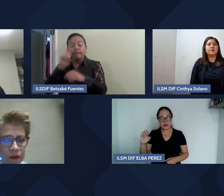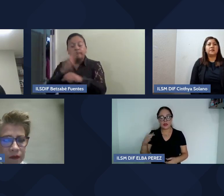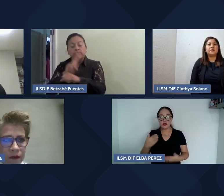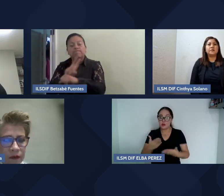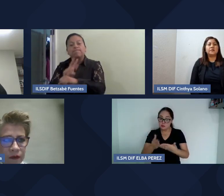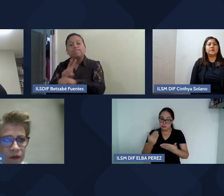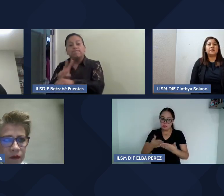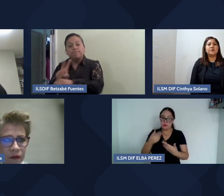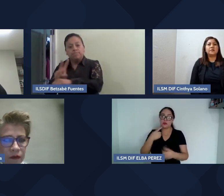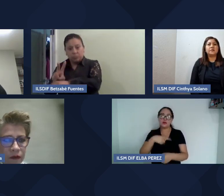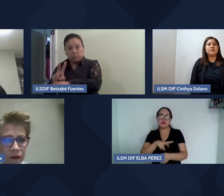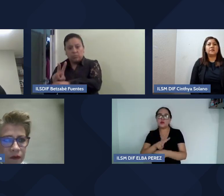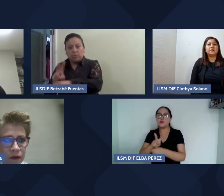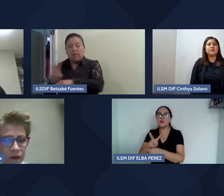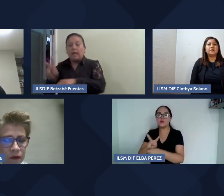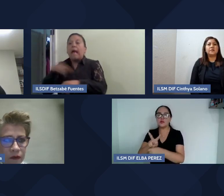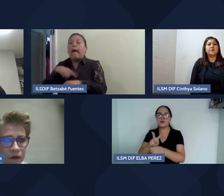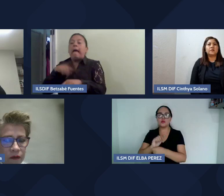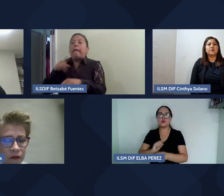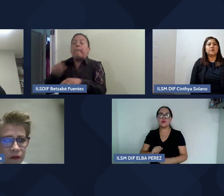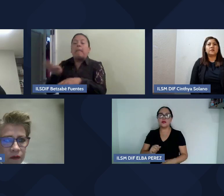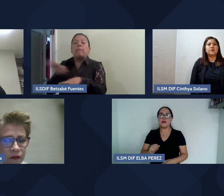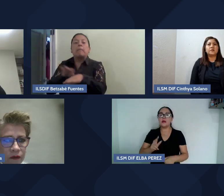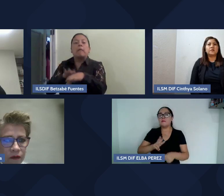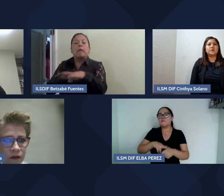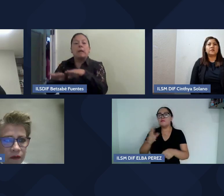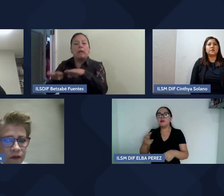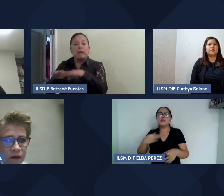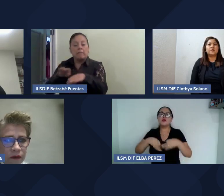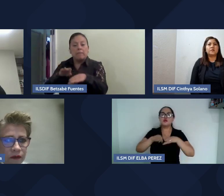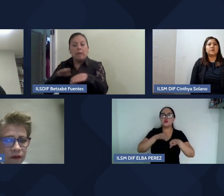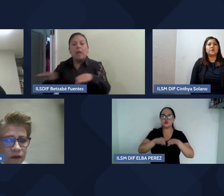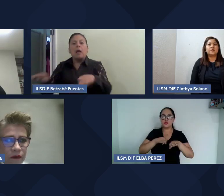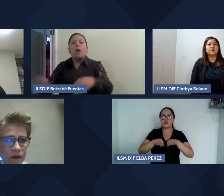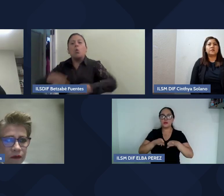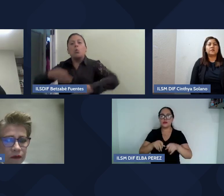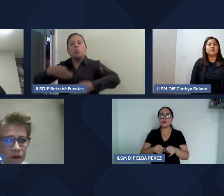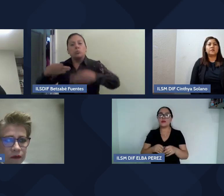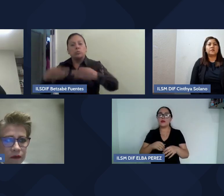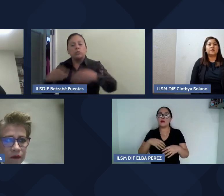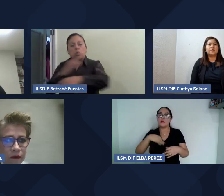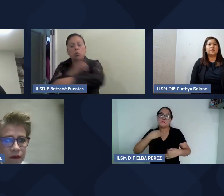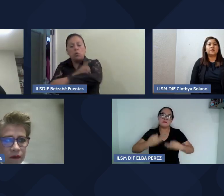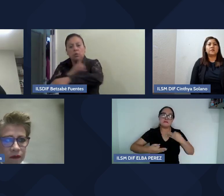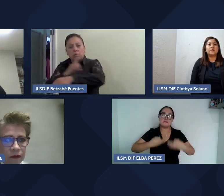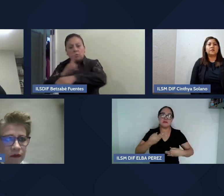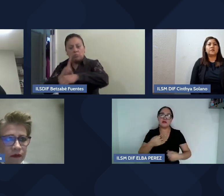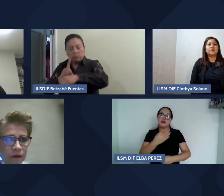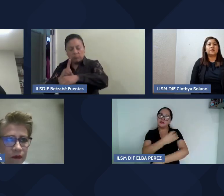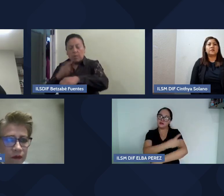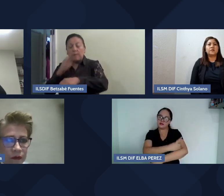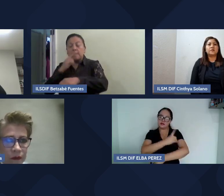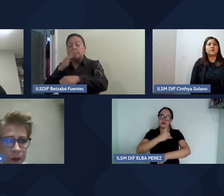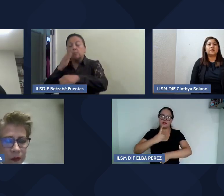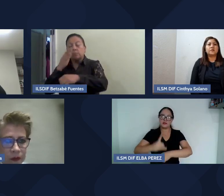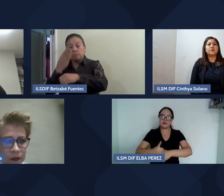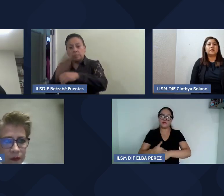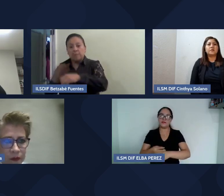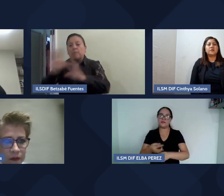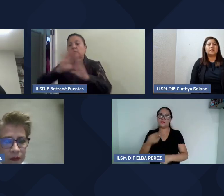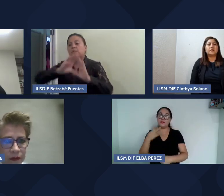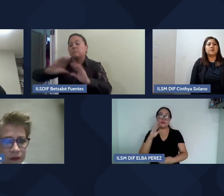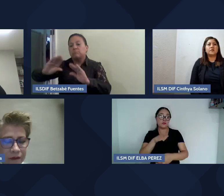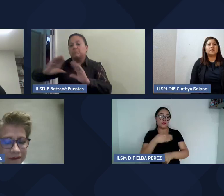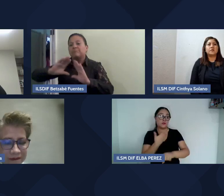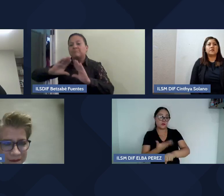del Fiscal Especializado de la FICEL como coordinadora responsable de capacitación.